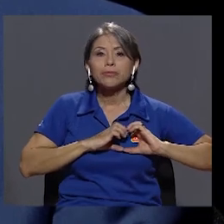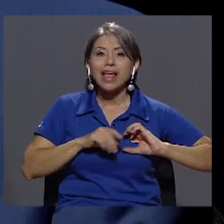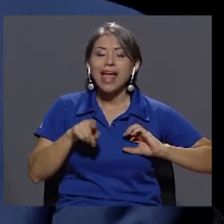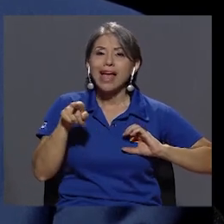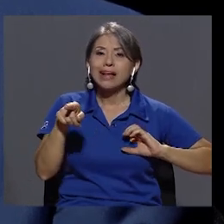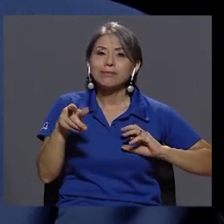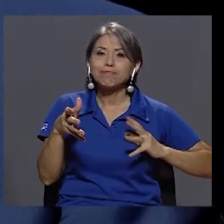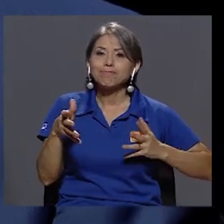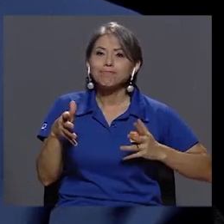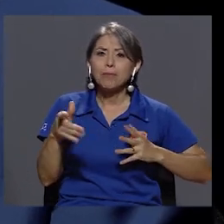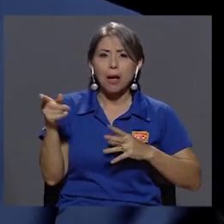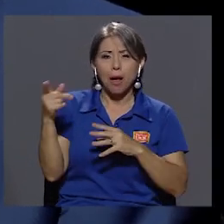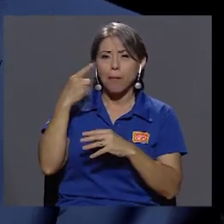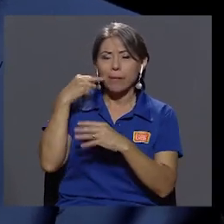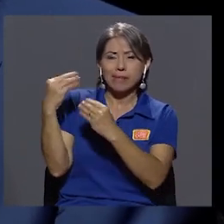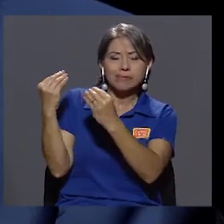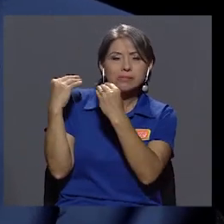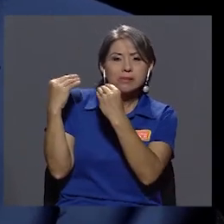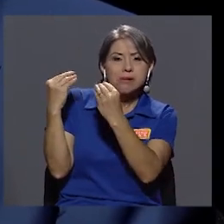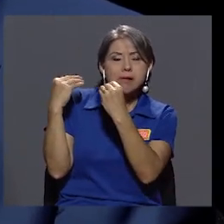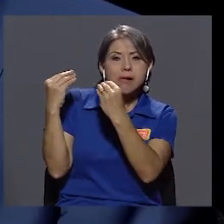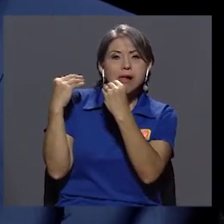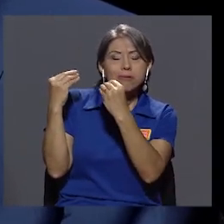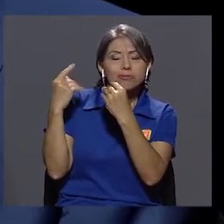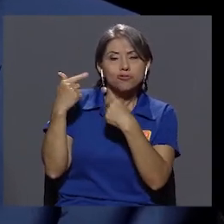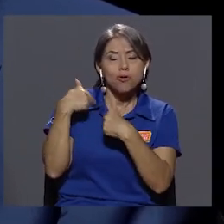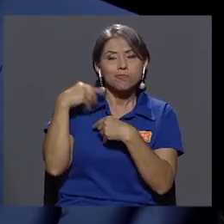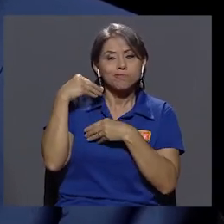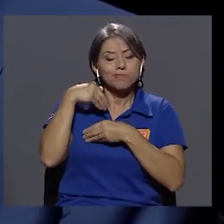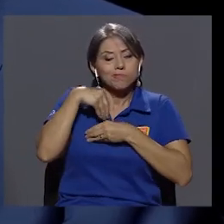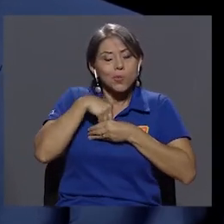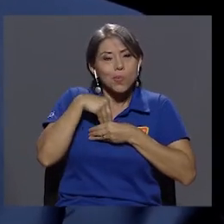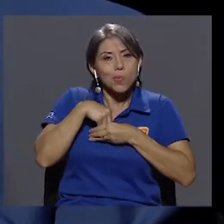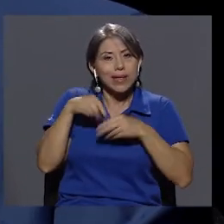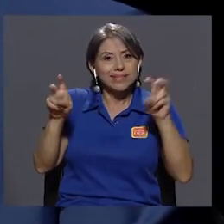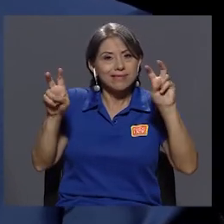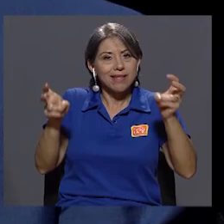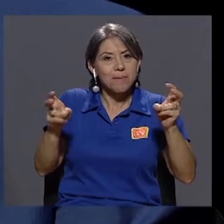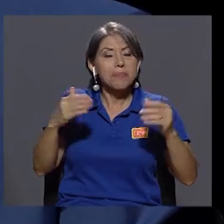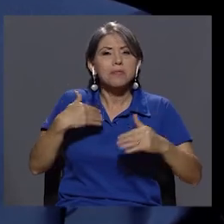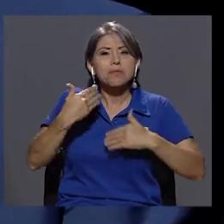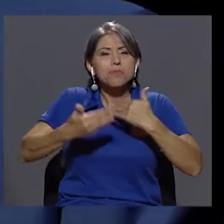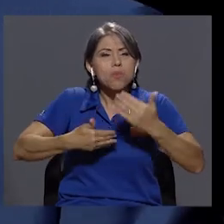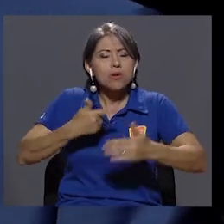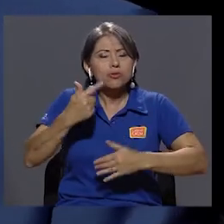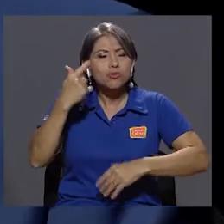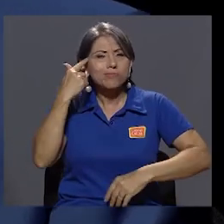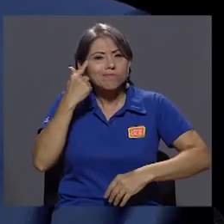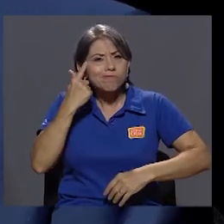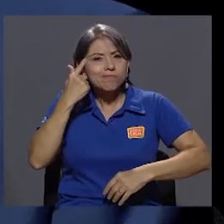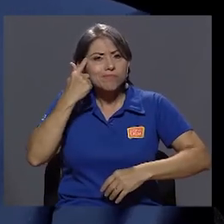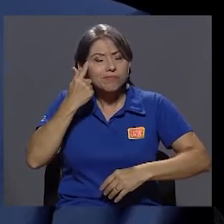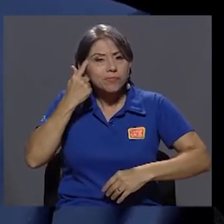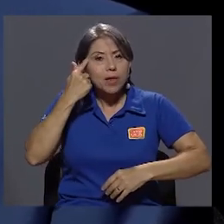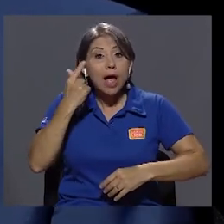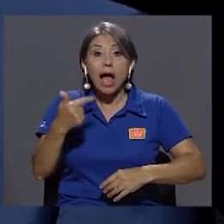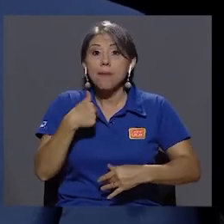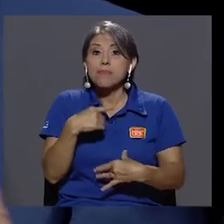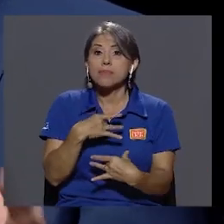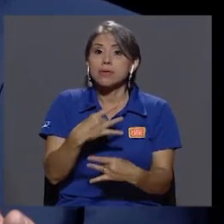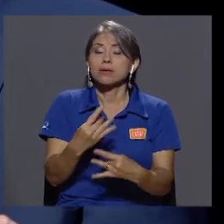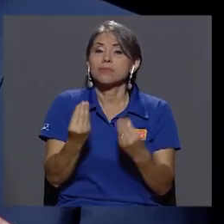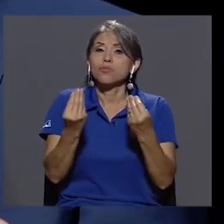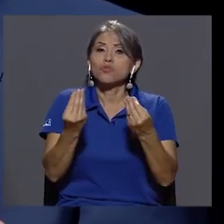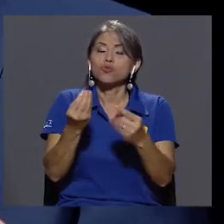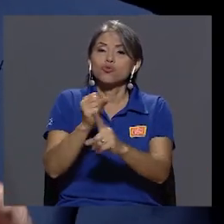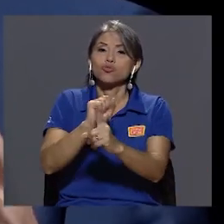esté induciendo en este tema la verdad y luego ya le fue ganando madurez verdad y a mí me interesaba mucho la parte